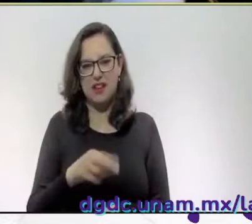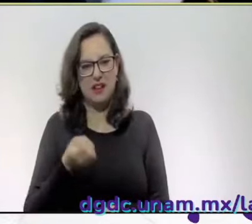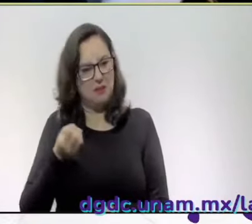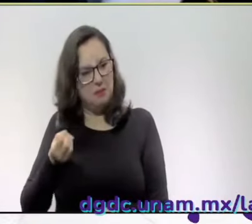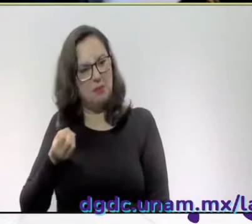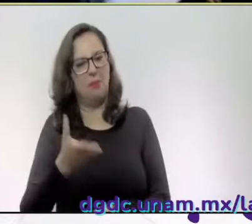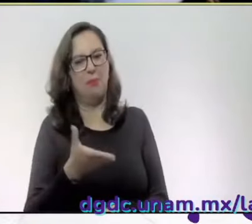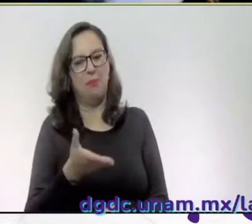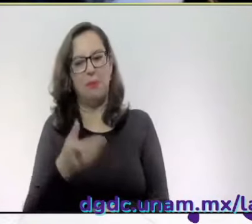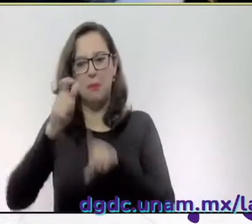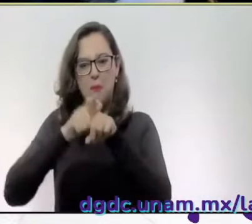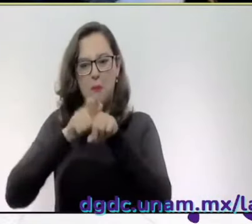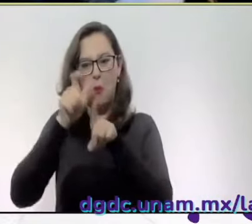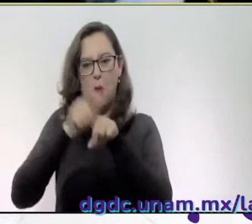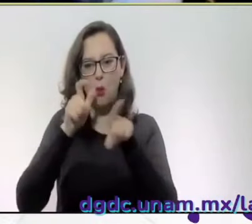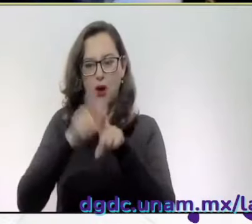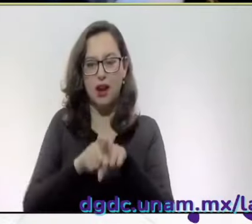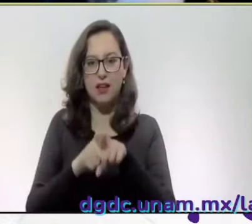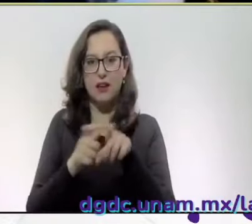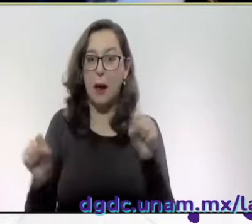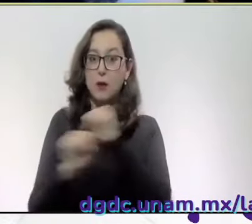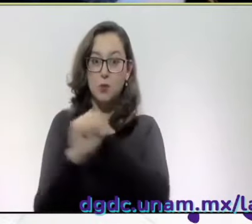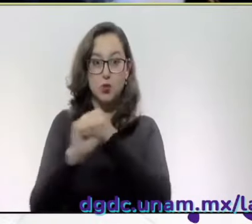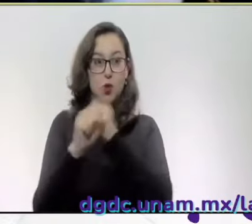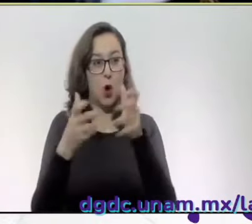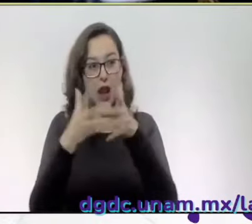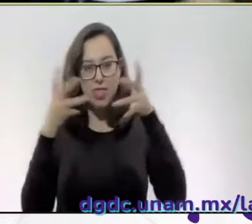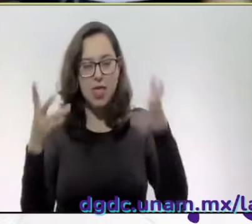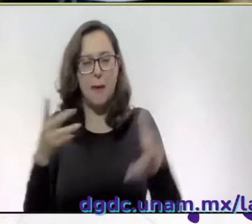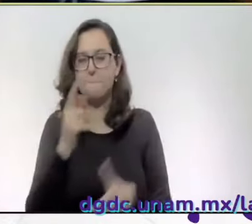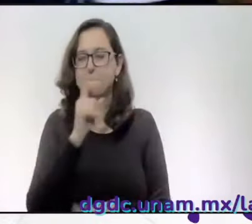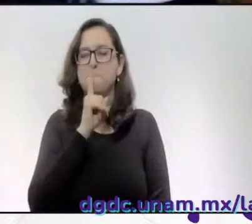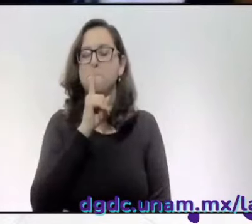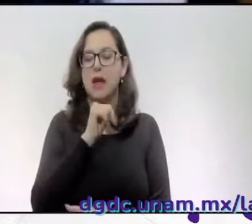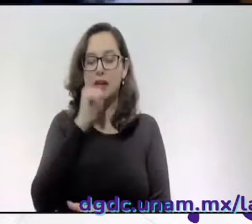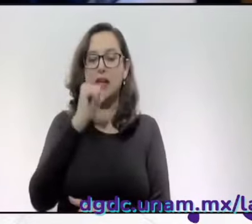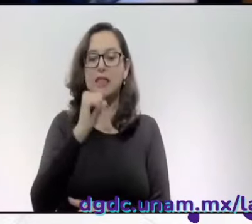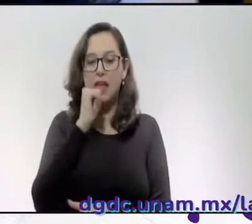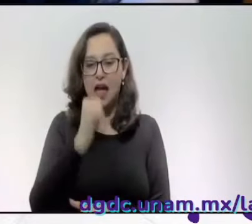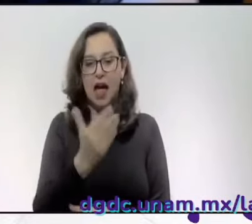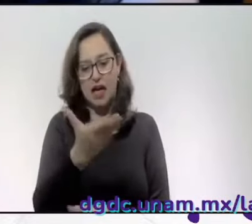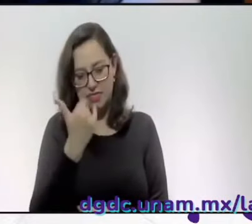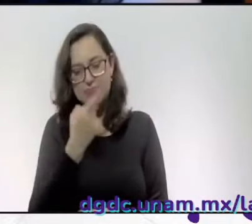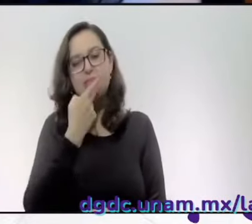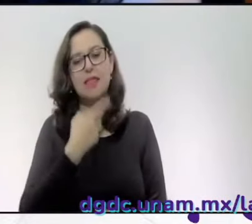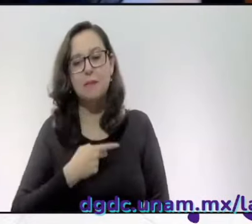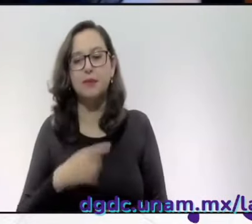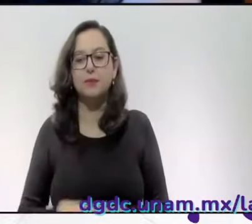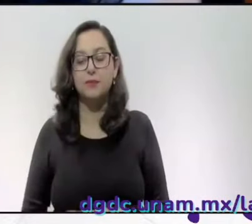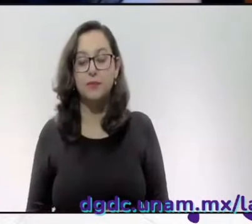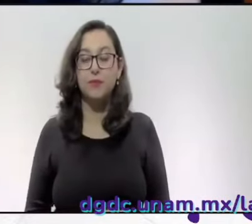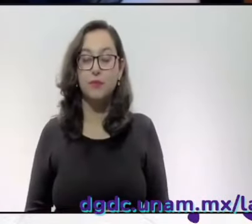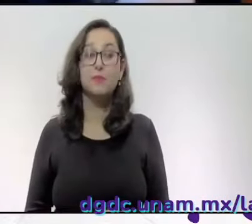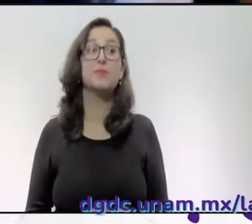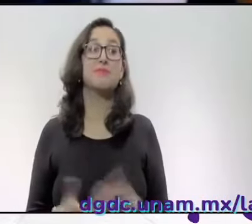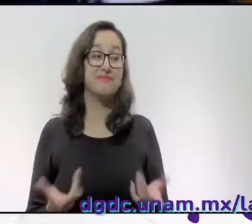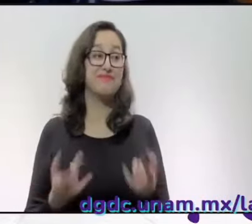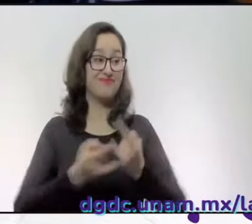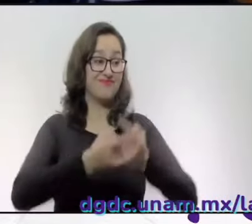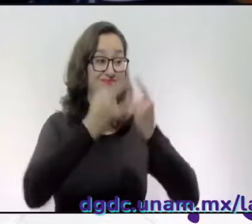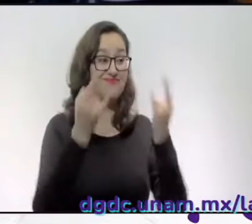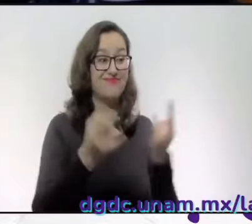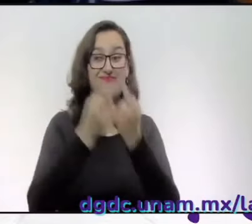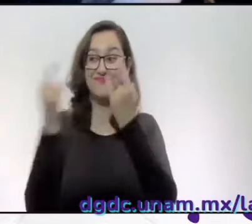realmente como tal una gran explosión. Cuéntanos tantito de eso. Sí, y hay muchas historias que están corriendo en paralelo, porque como dice